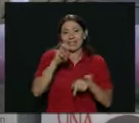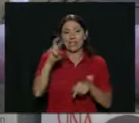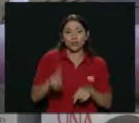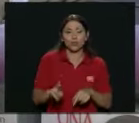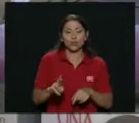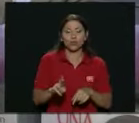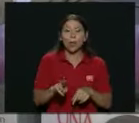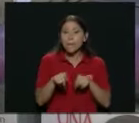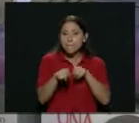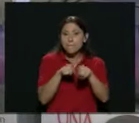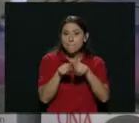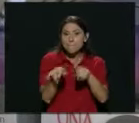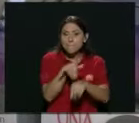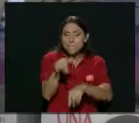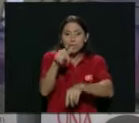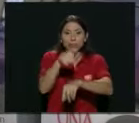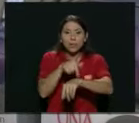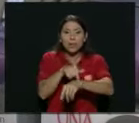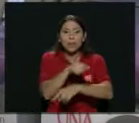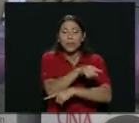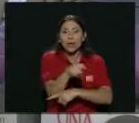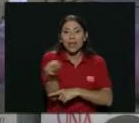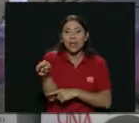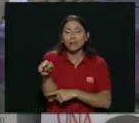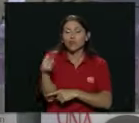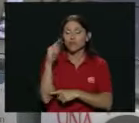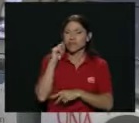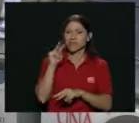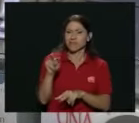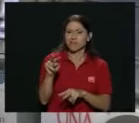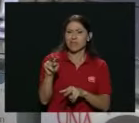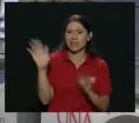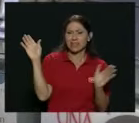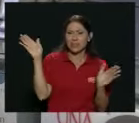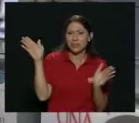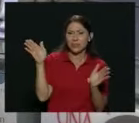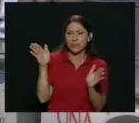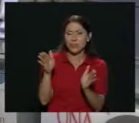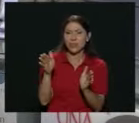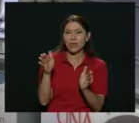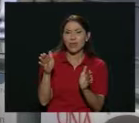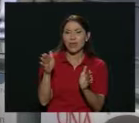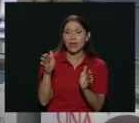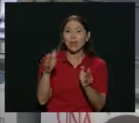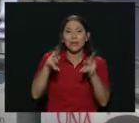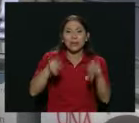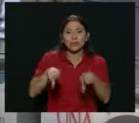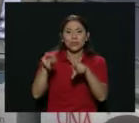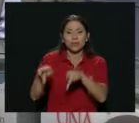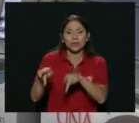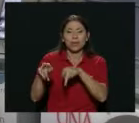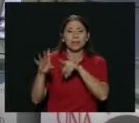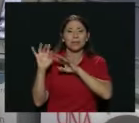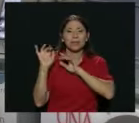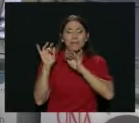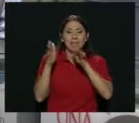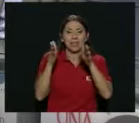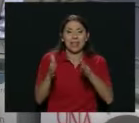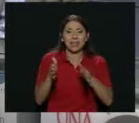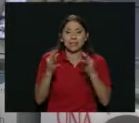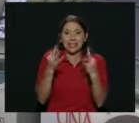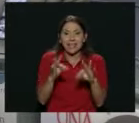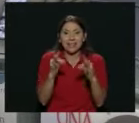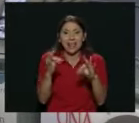al tiempo que reportaban una reducción de los migrantes que detienen en frontera cuando intentan ingresar a los Estados